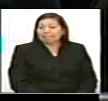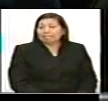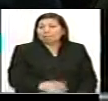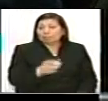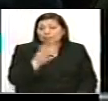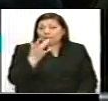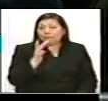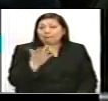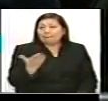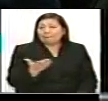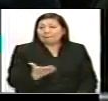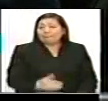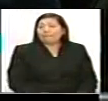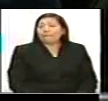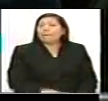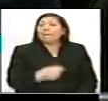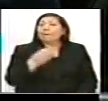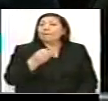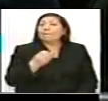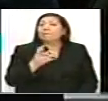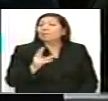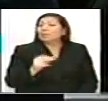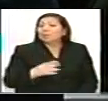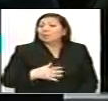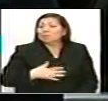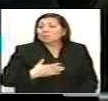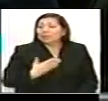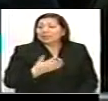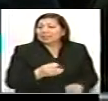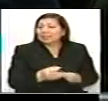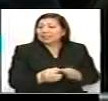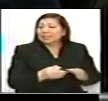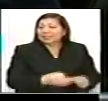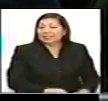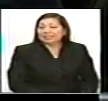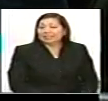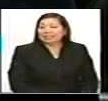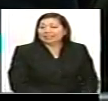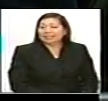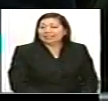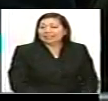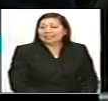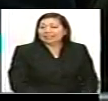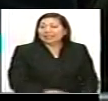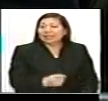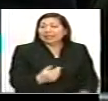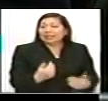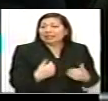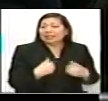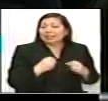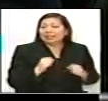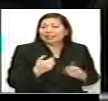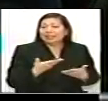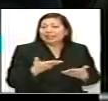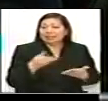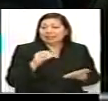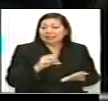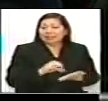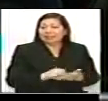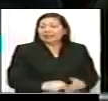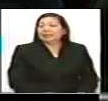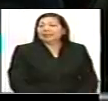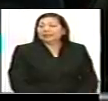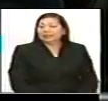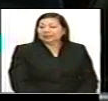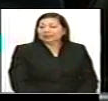expertos, los especialistas no pudieron explicar. Entonces ahí tiene que haber una estación